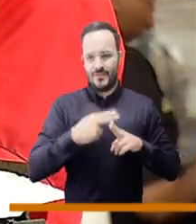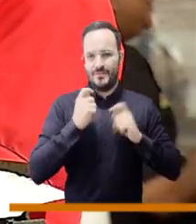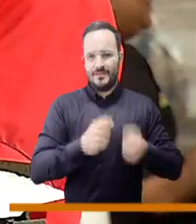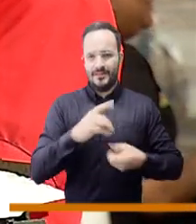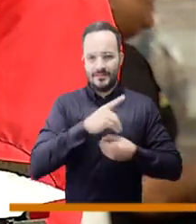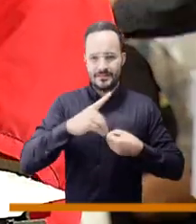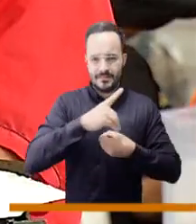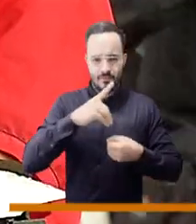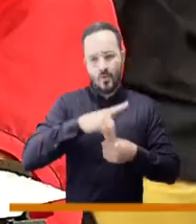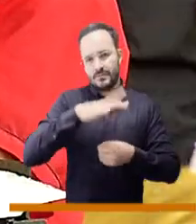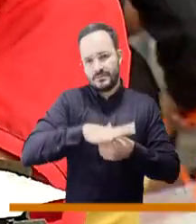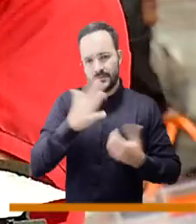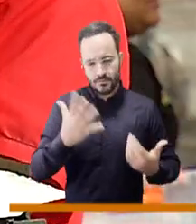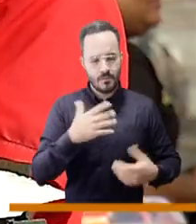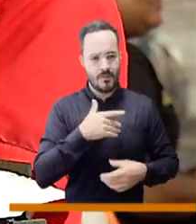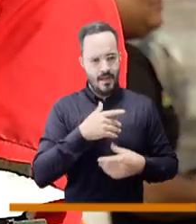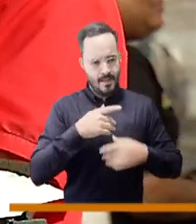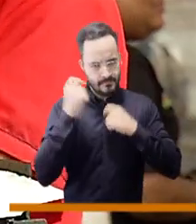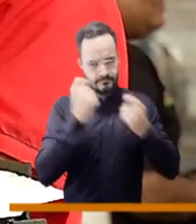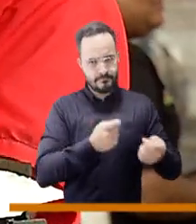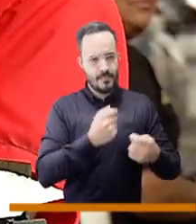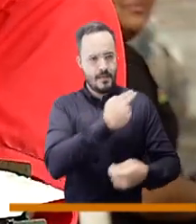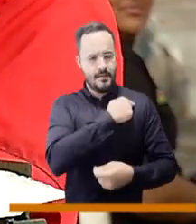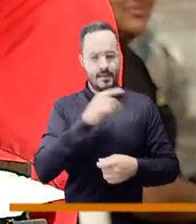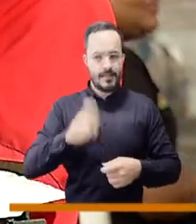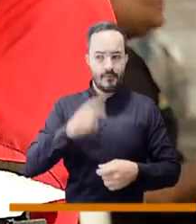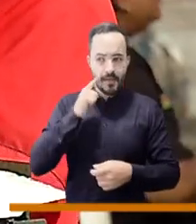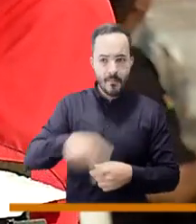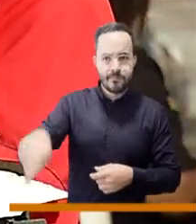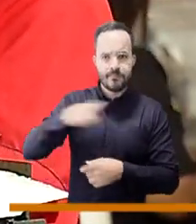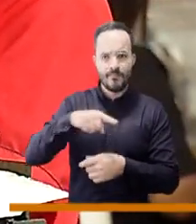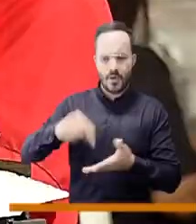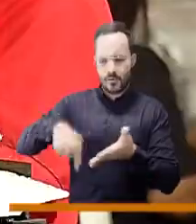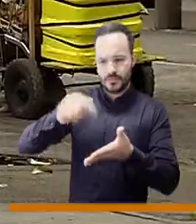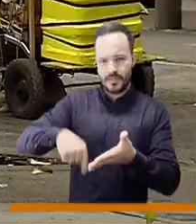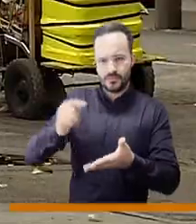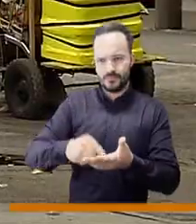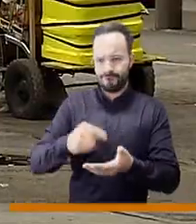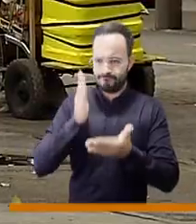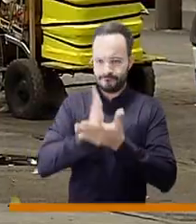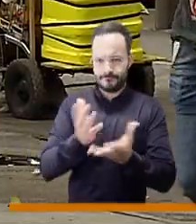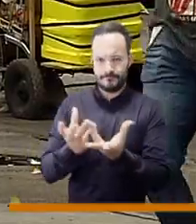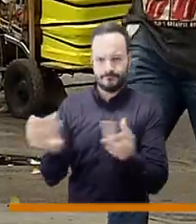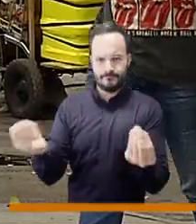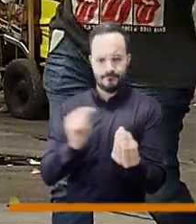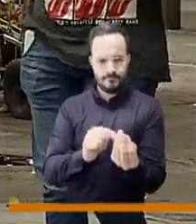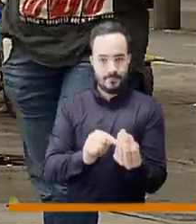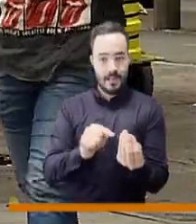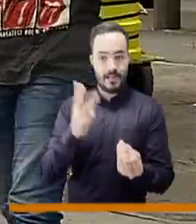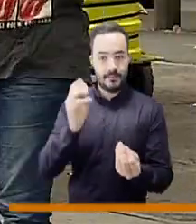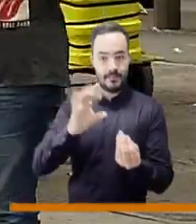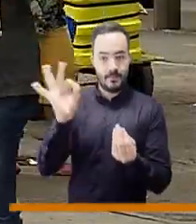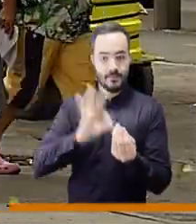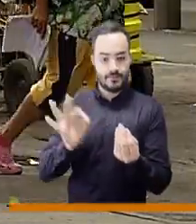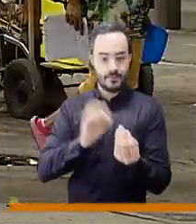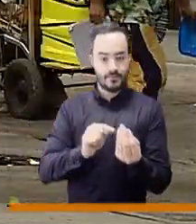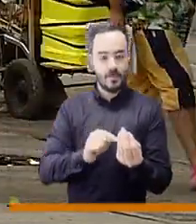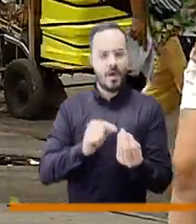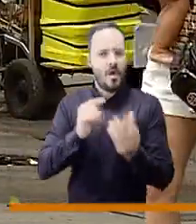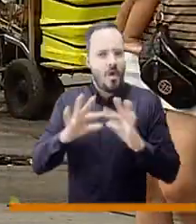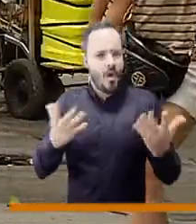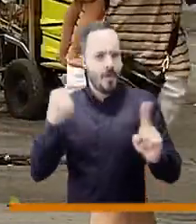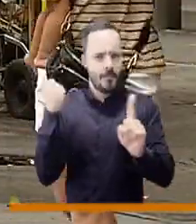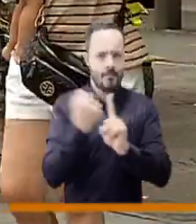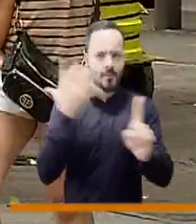la contratación que fuera de infraestructura y de construcciones, obligaba a que las empresas que se ganaran esa